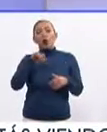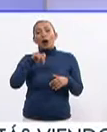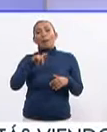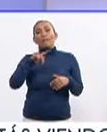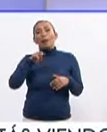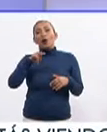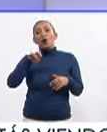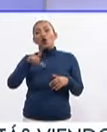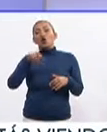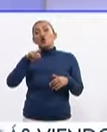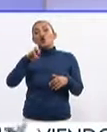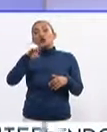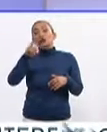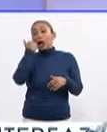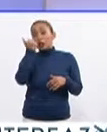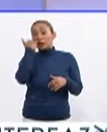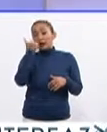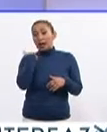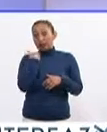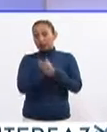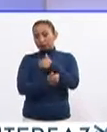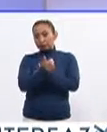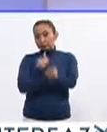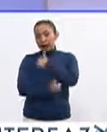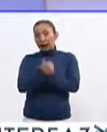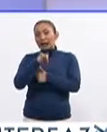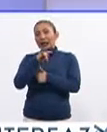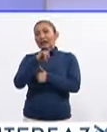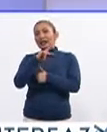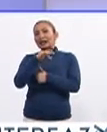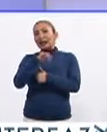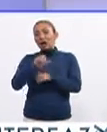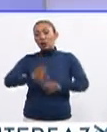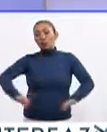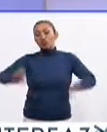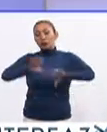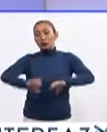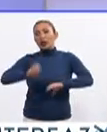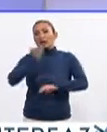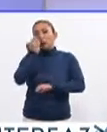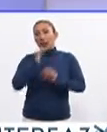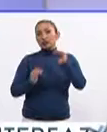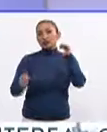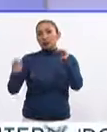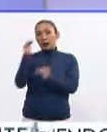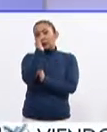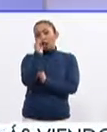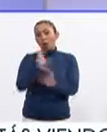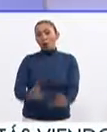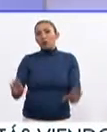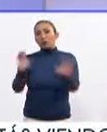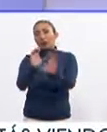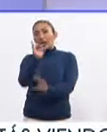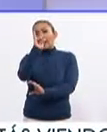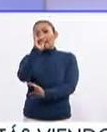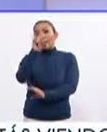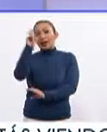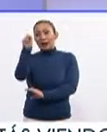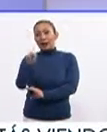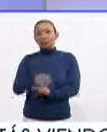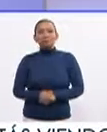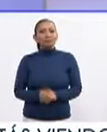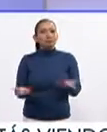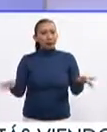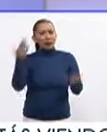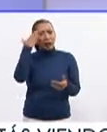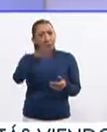Paul Cruz. Él es alumno de la carrera de Ingeniería en Sistemas Computacionales de la Escuela Superior de Cómputo del Instituto Politécnico